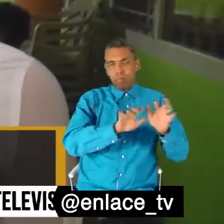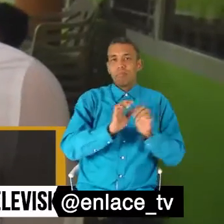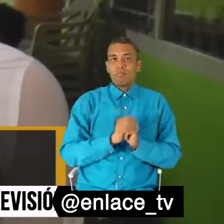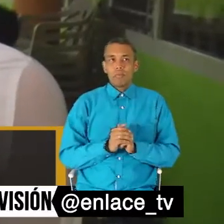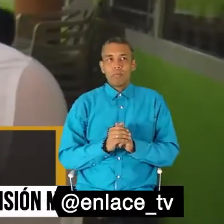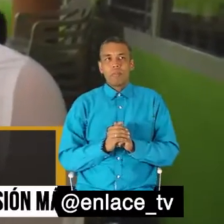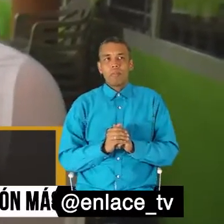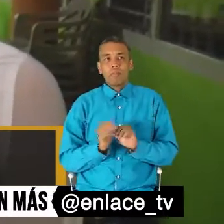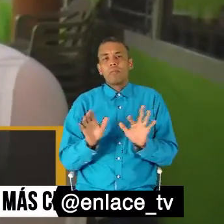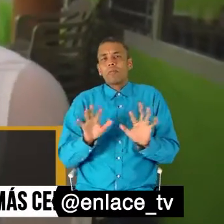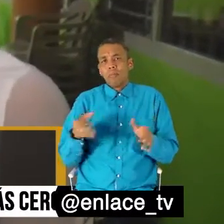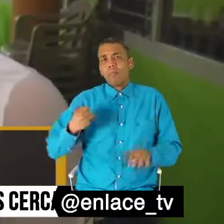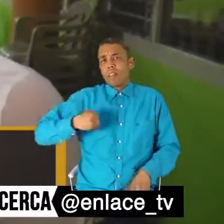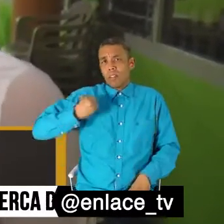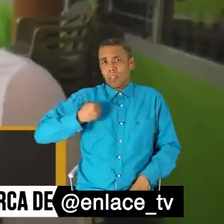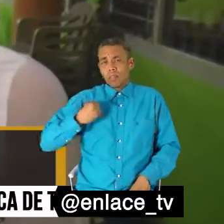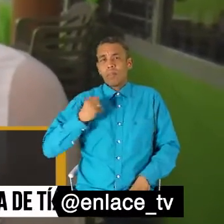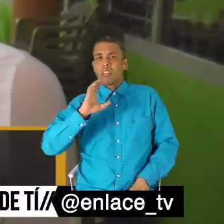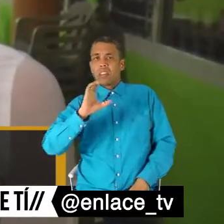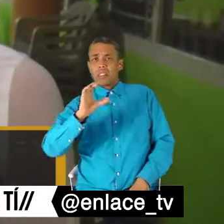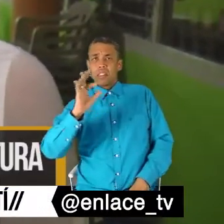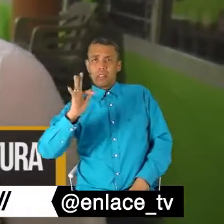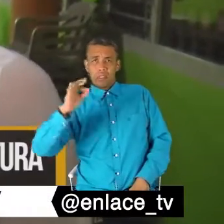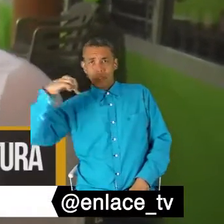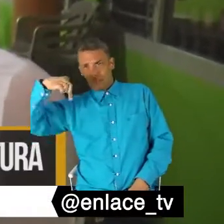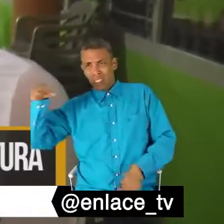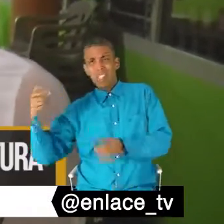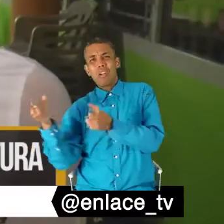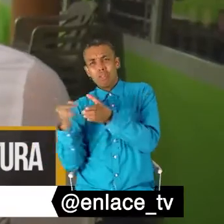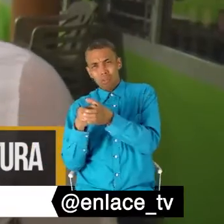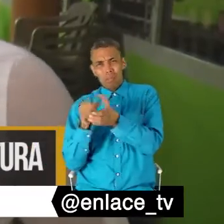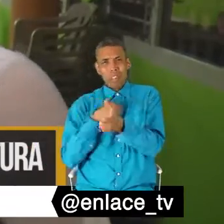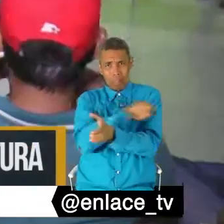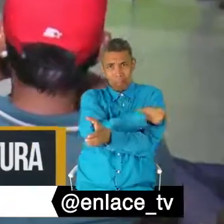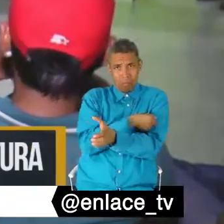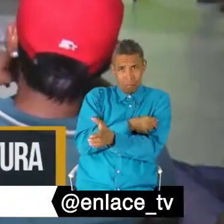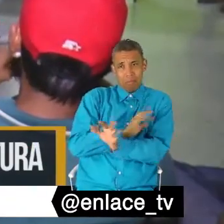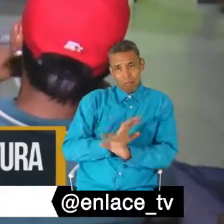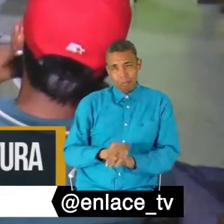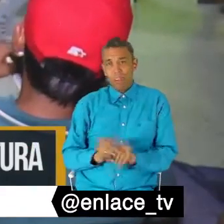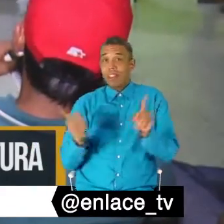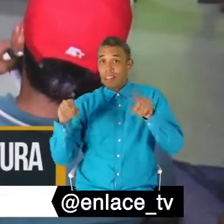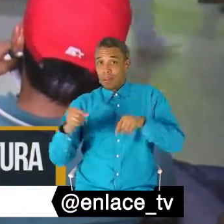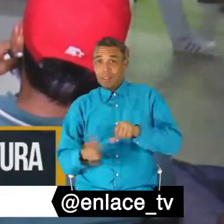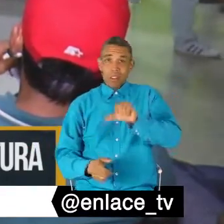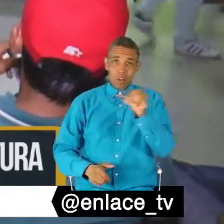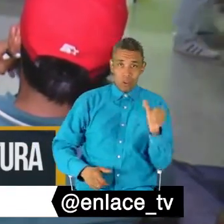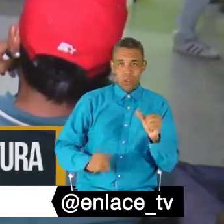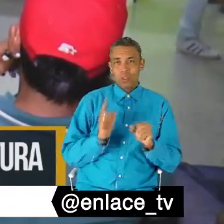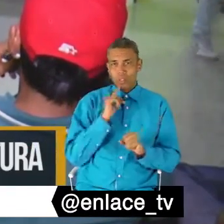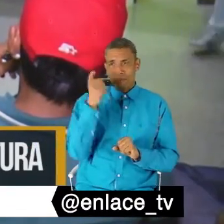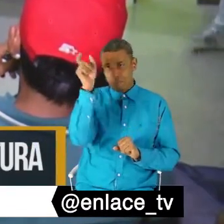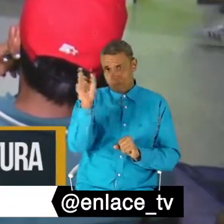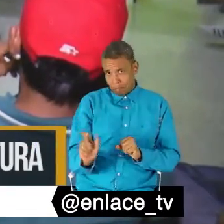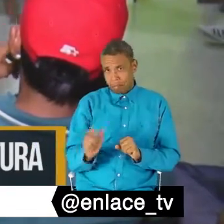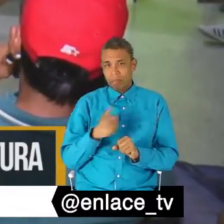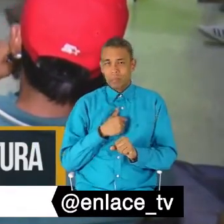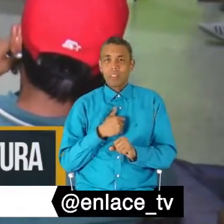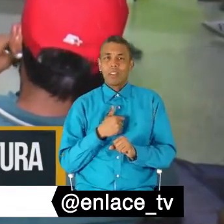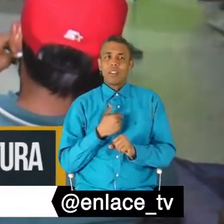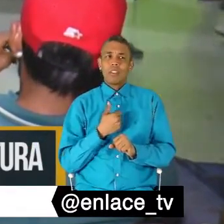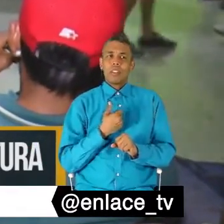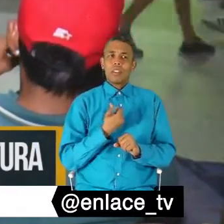por el Sector Juventud. Queremos que los mismos jóvenes, así como eligieron el CTP, elijan el Consejero Municipal por el Área de Cultura, elijan el